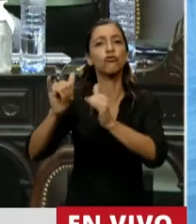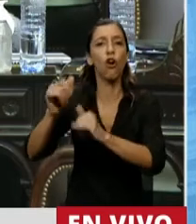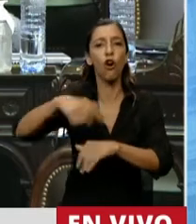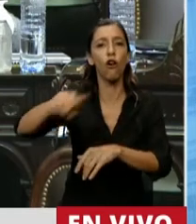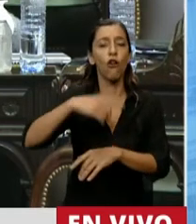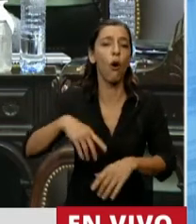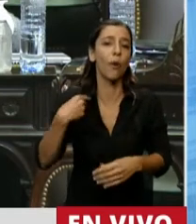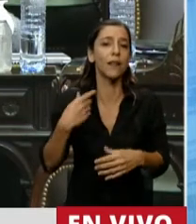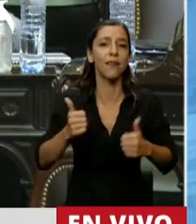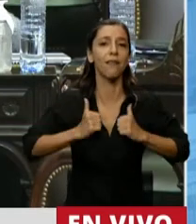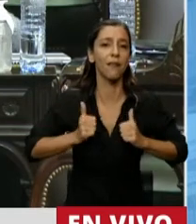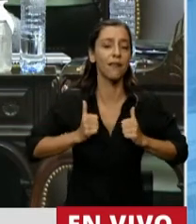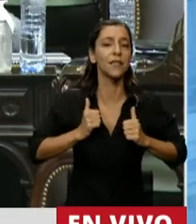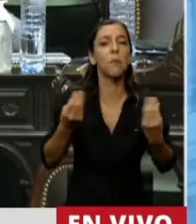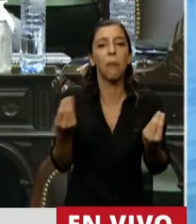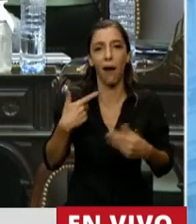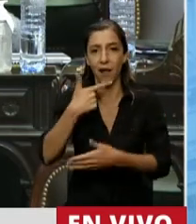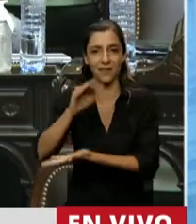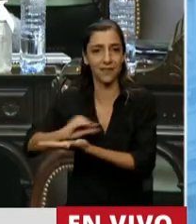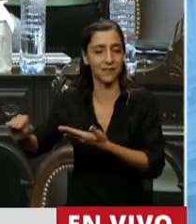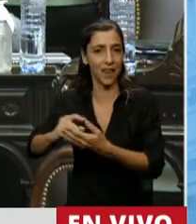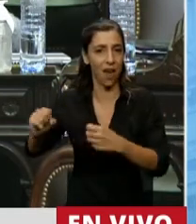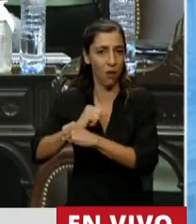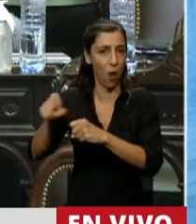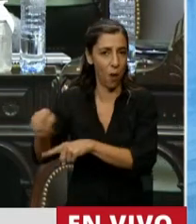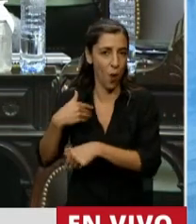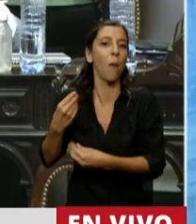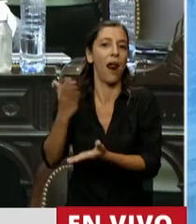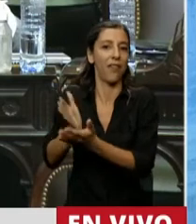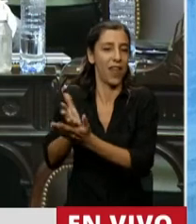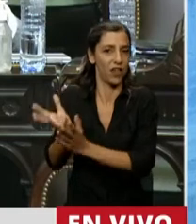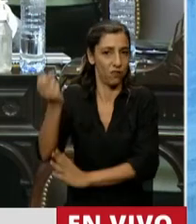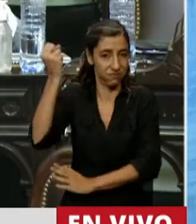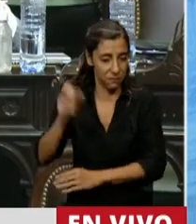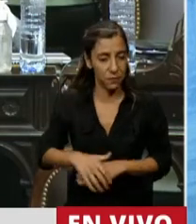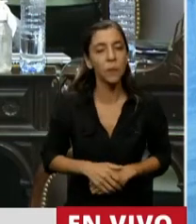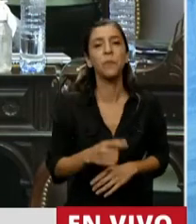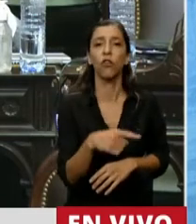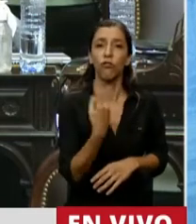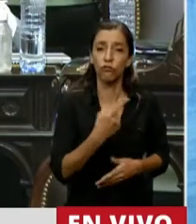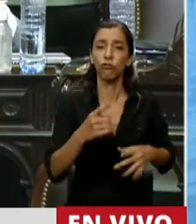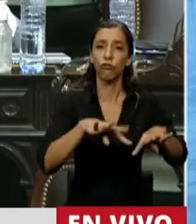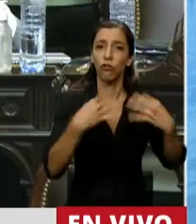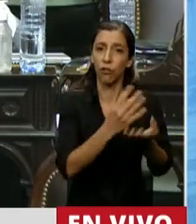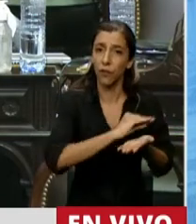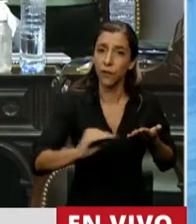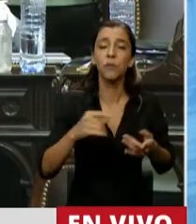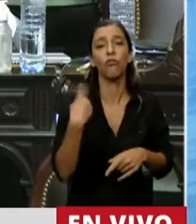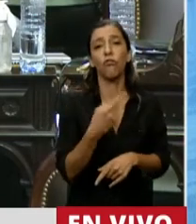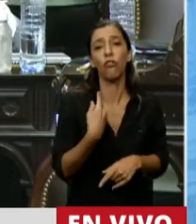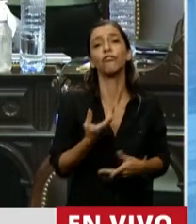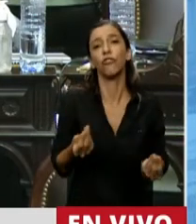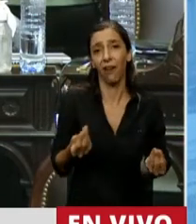en ley algo que tiene que ver con la ampliación de derechos, que paradójicamente lo que estamos tratando acá en la Cámara de Diputados tiene que ver con un recorte